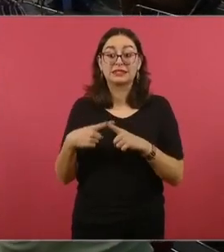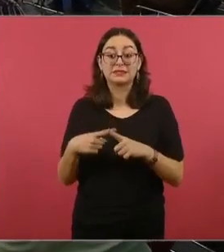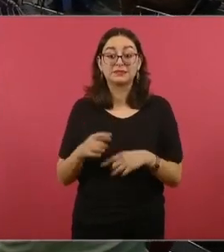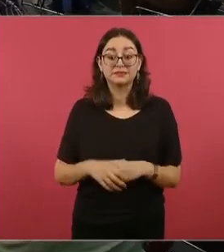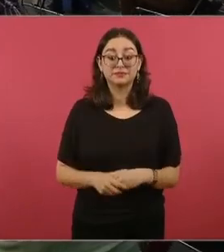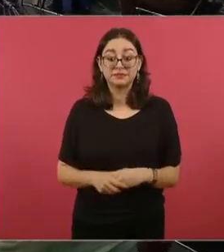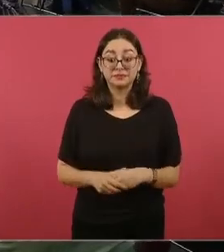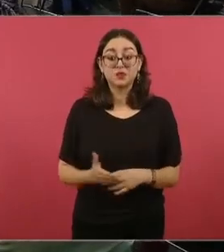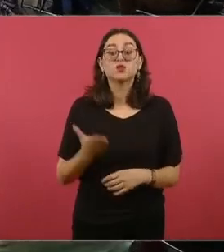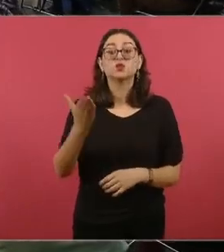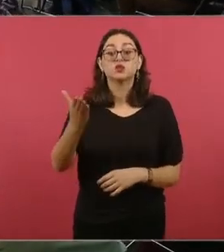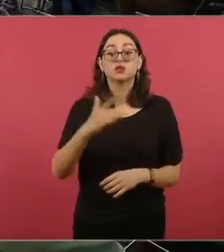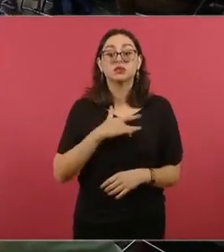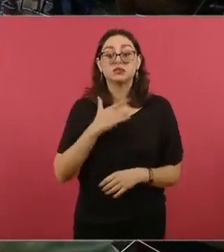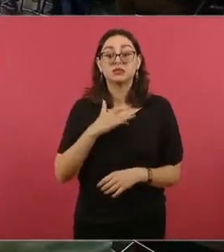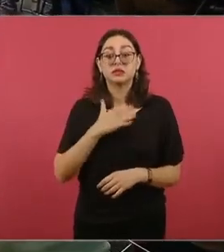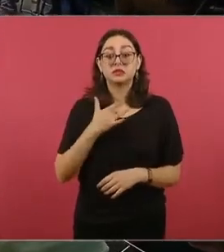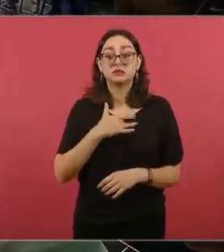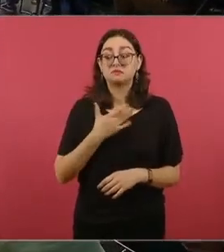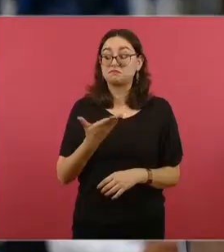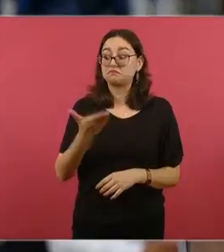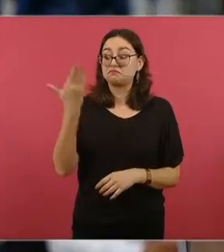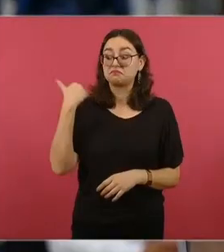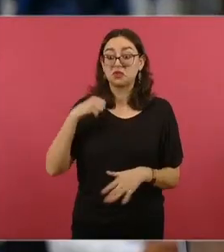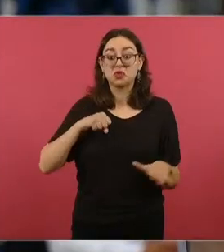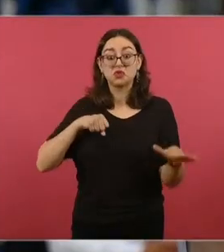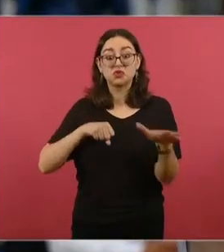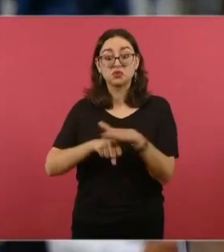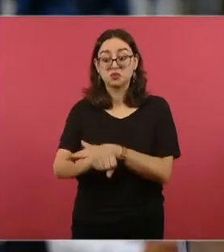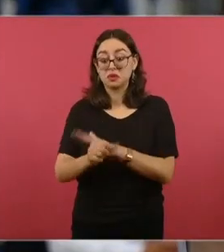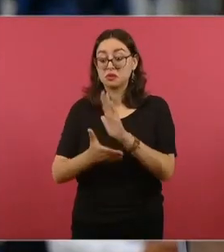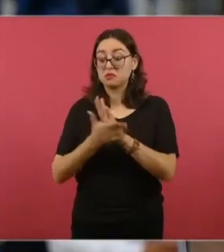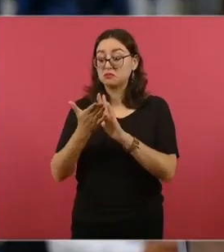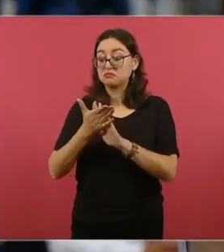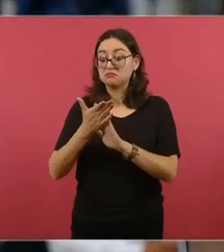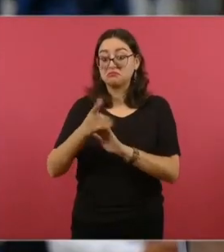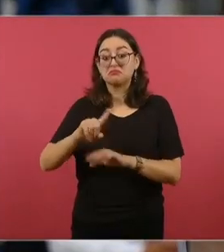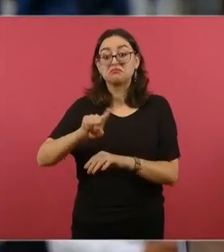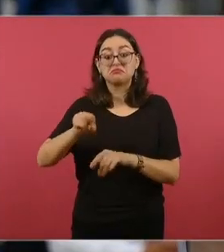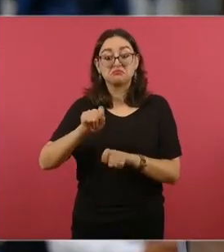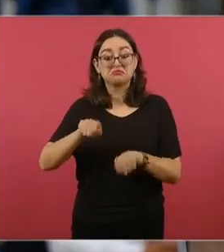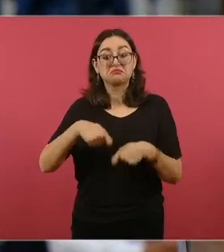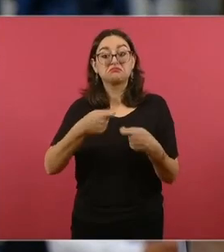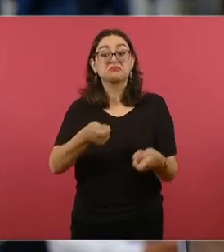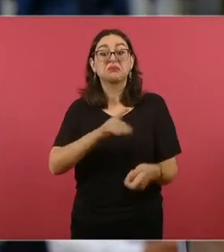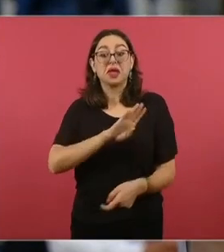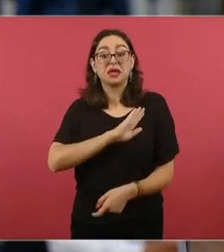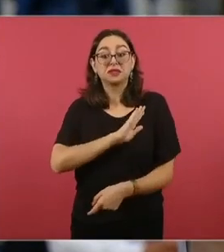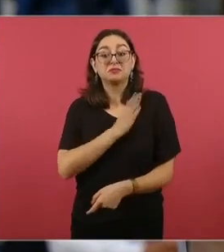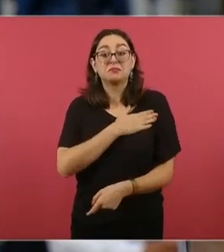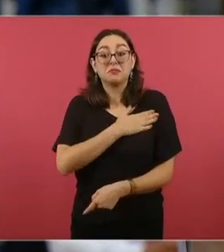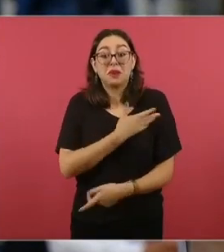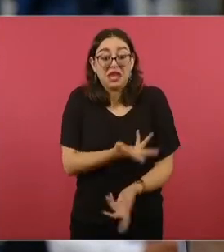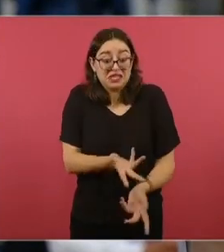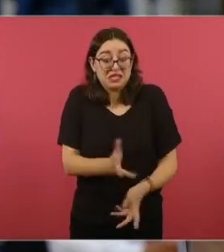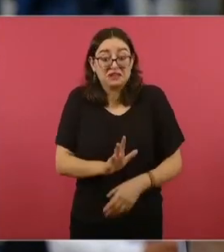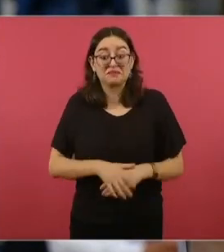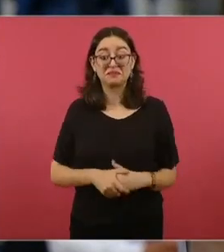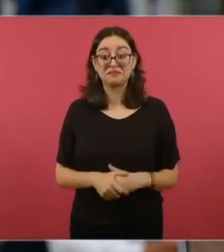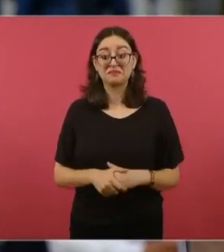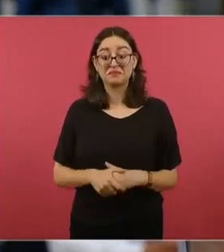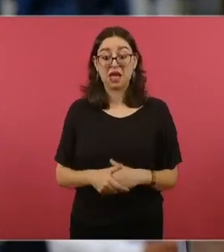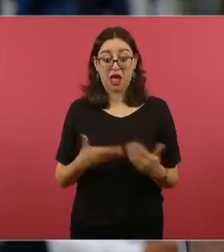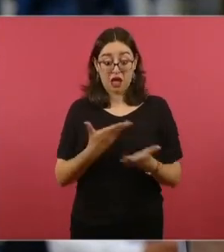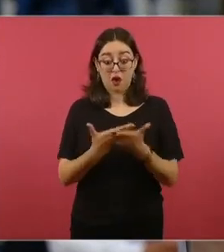reflexión acerca de que el suburbano terminó siendo concesionado a una empresa española y ahora el tren suburbano con este ramal, ¿quién lo